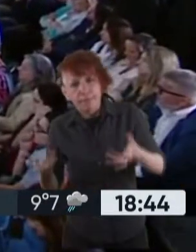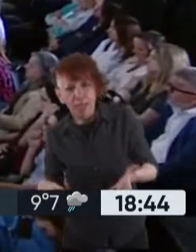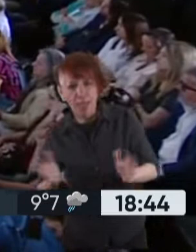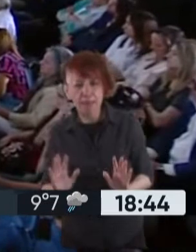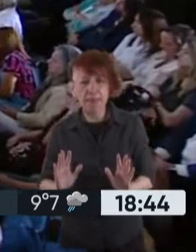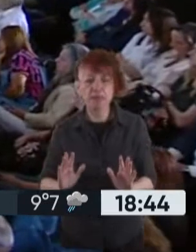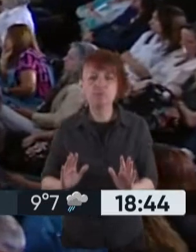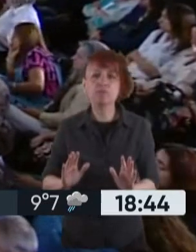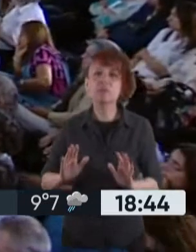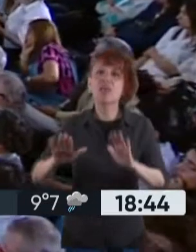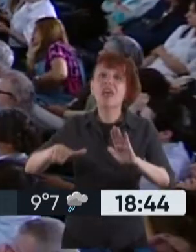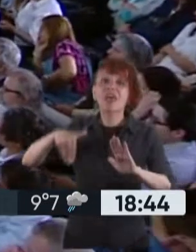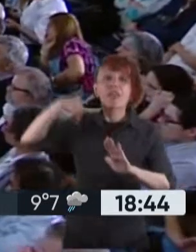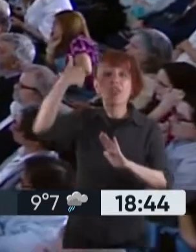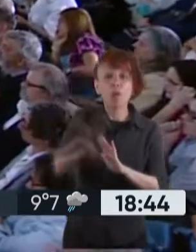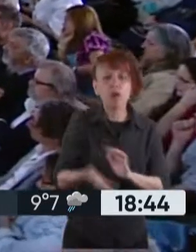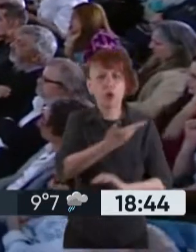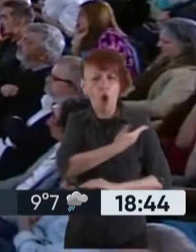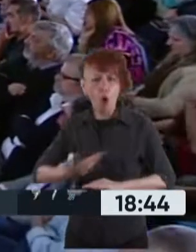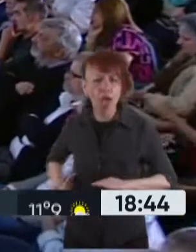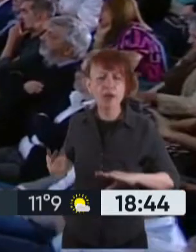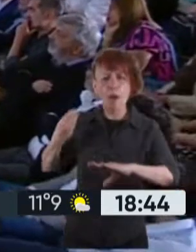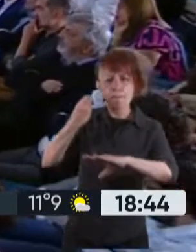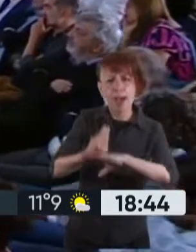nos precedieron en la función de gobierno,